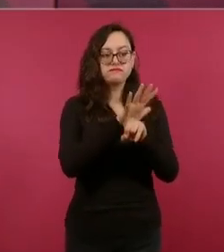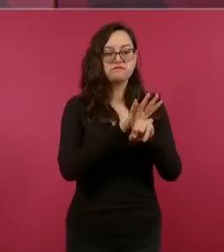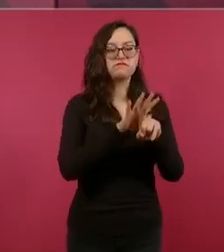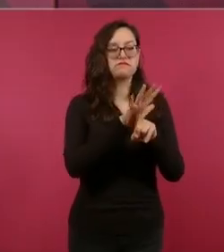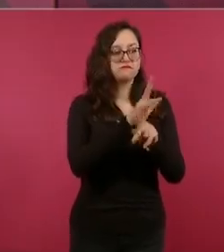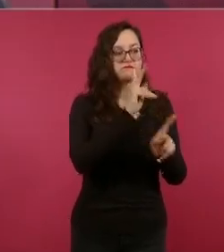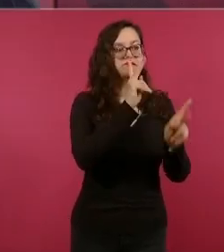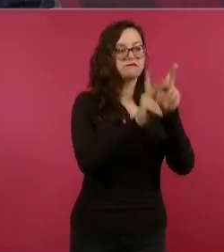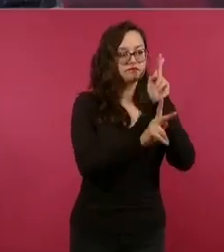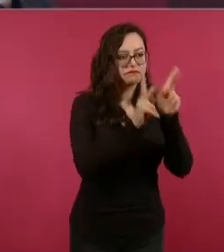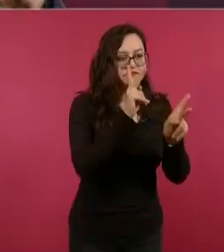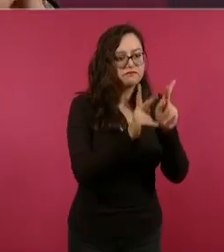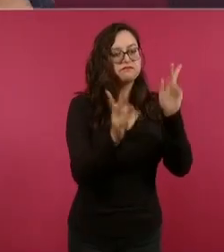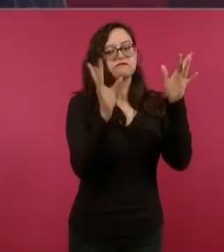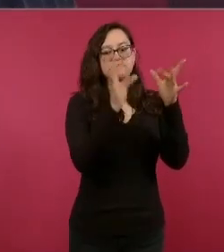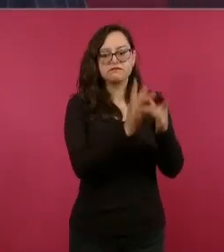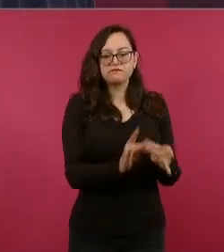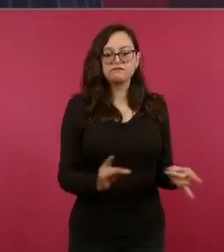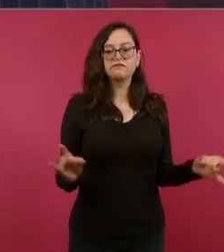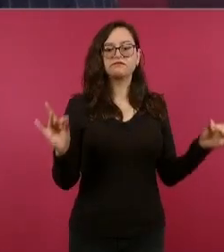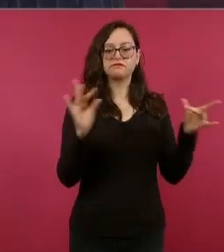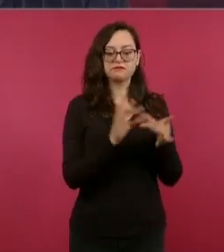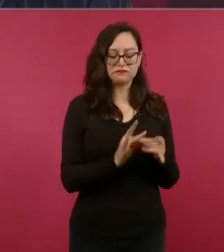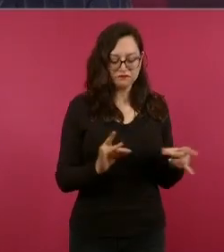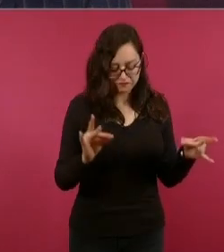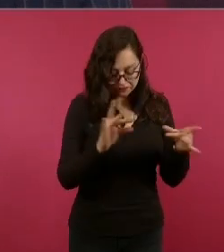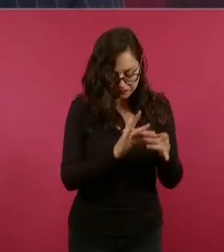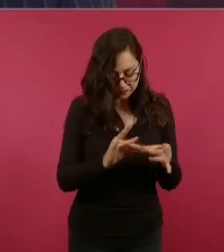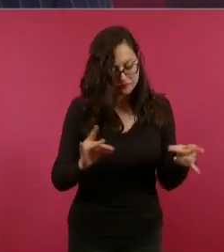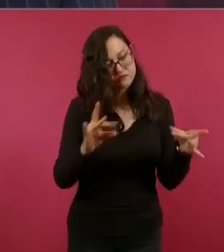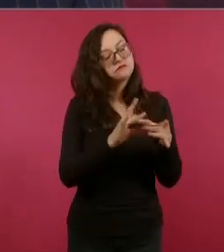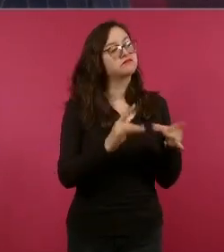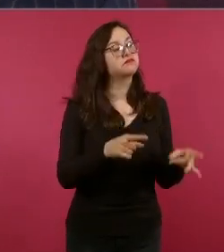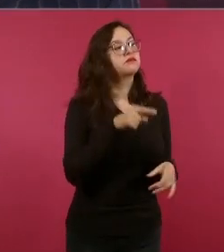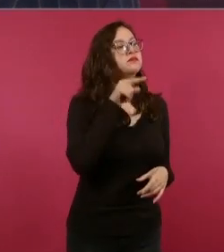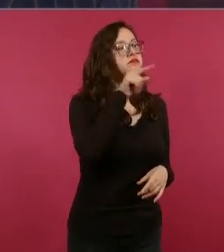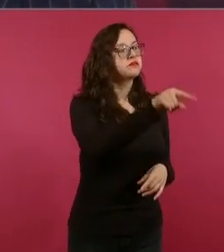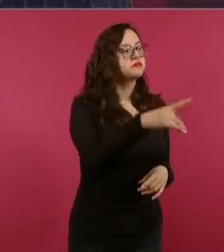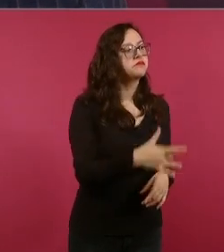porque es una gente con visión. Además,